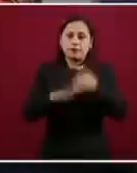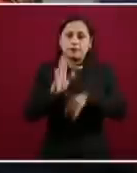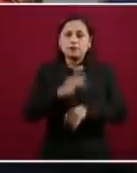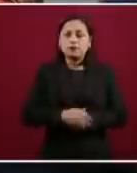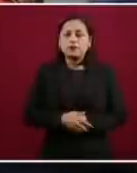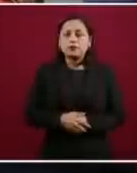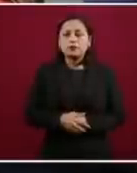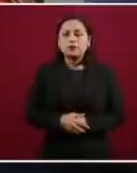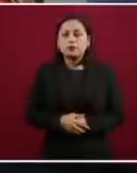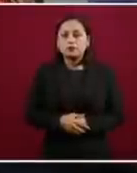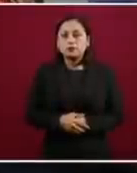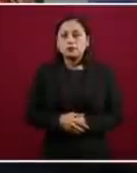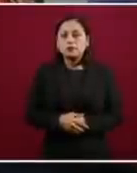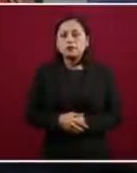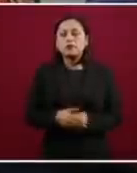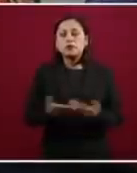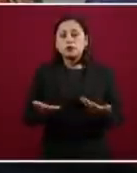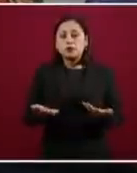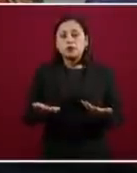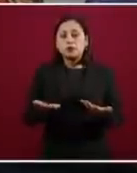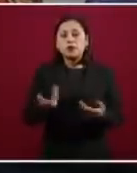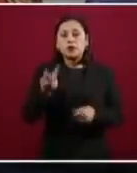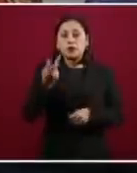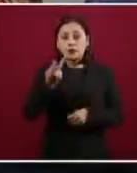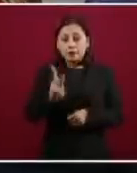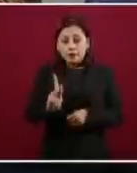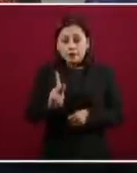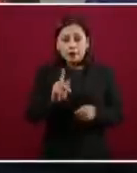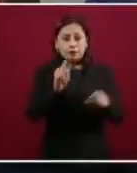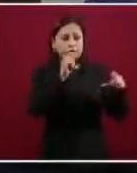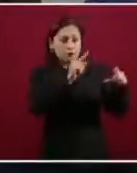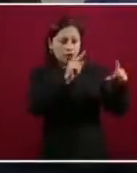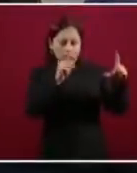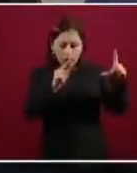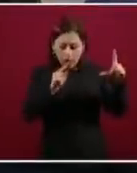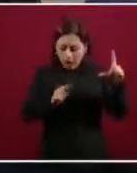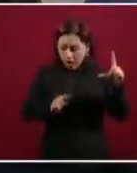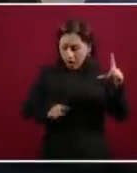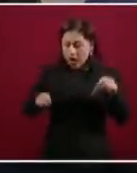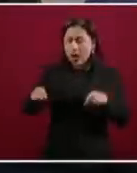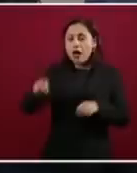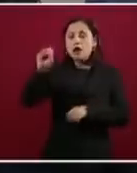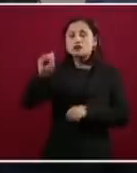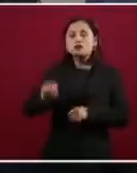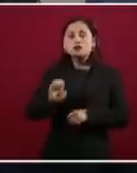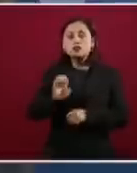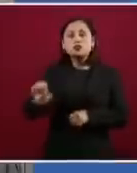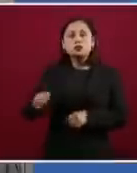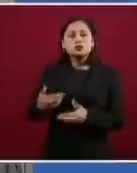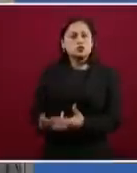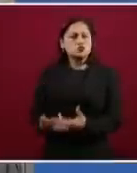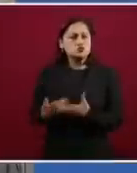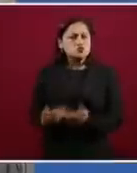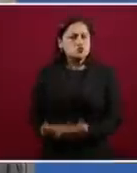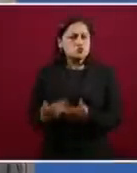Y en el sureste, pues tenemos muchos recursos, mucho potencial.